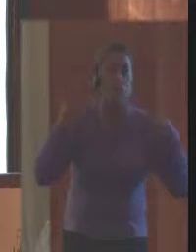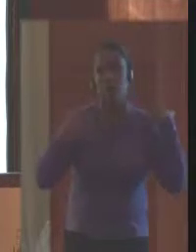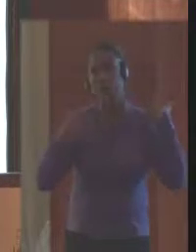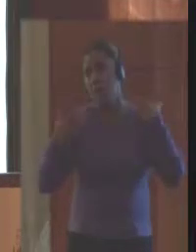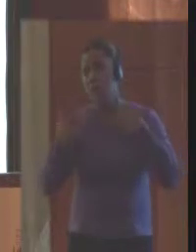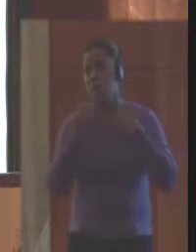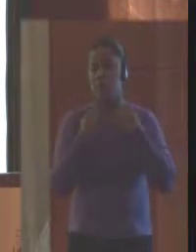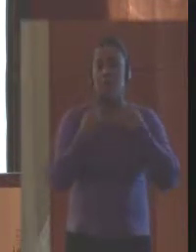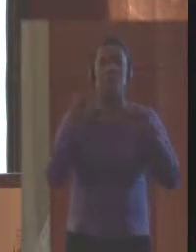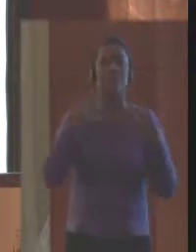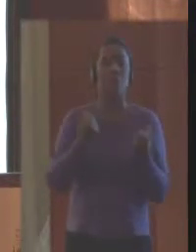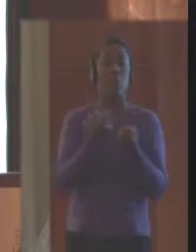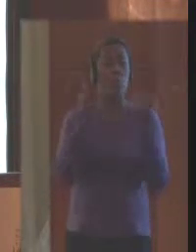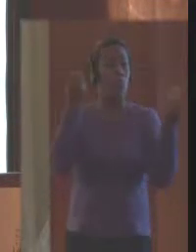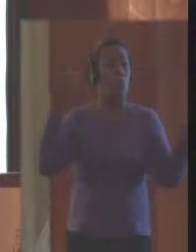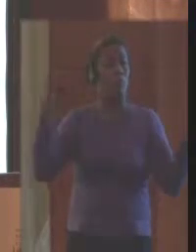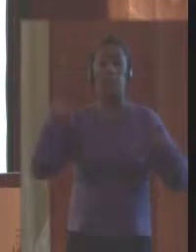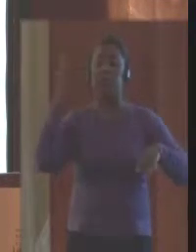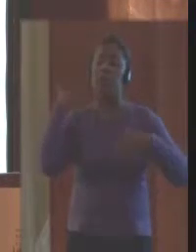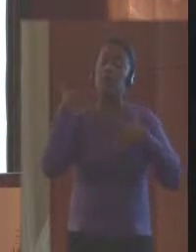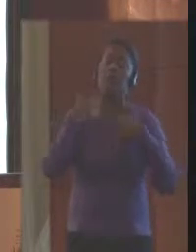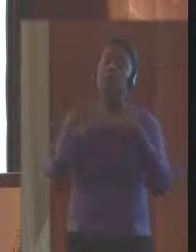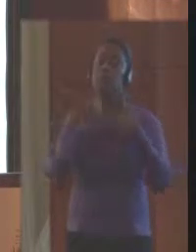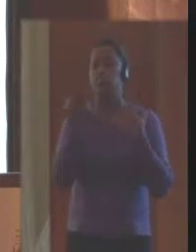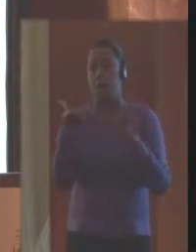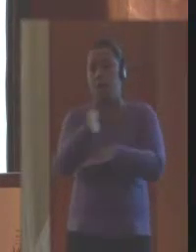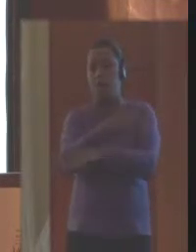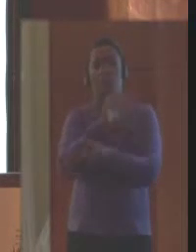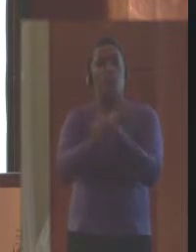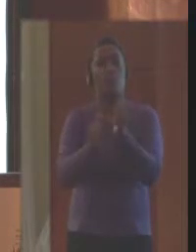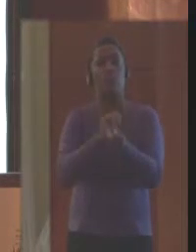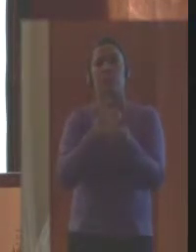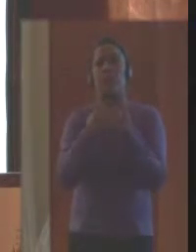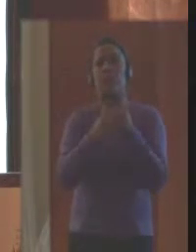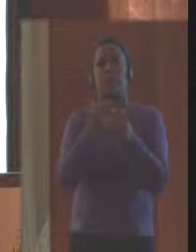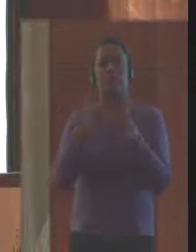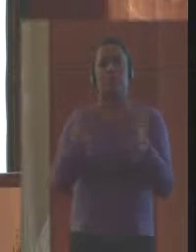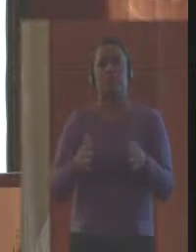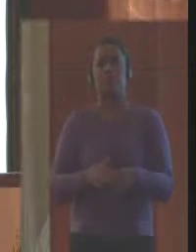materializan claramente en la ciudad, adicional a todos los problemas que ya teníamos.